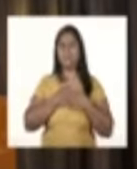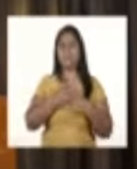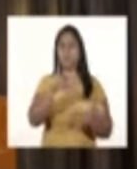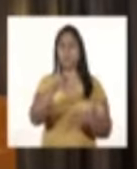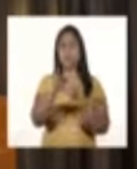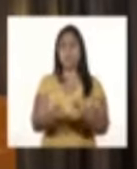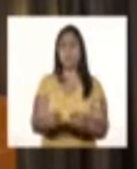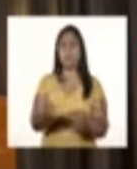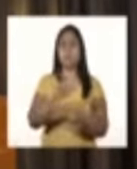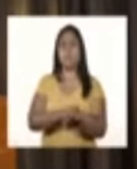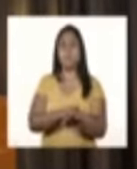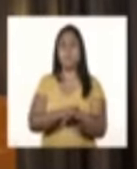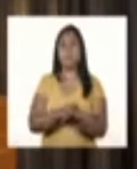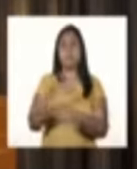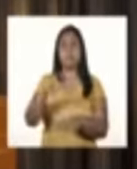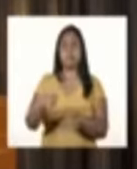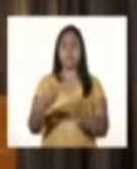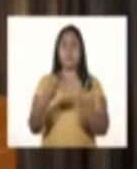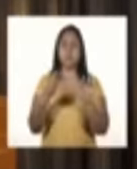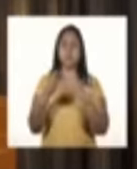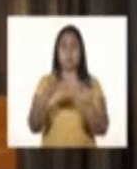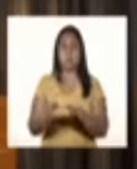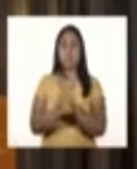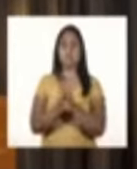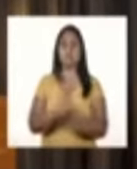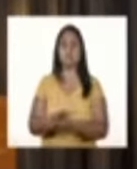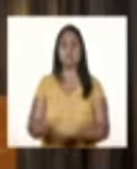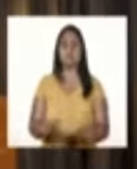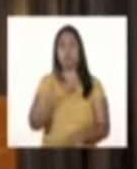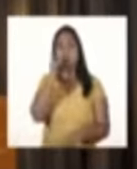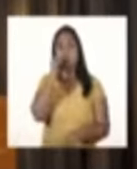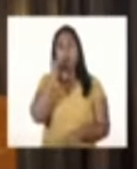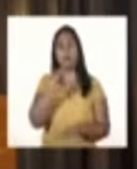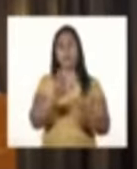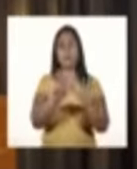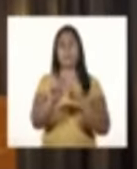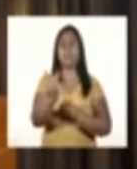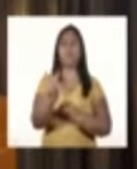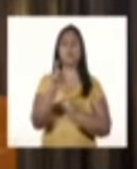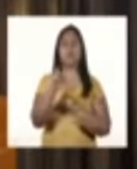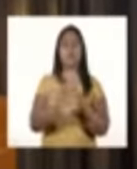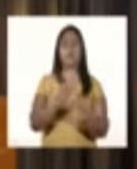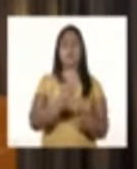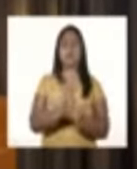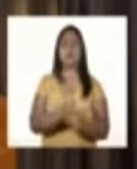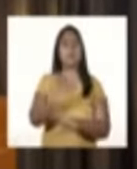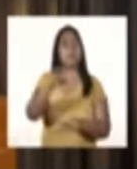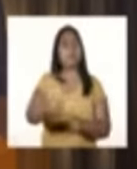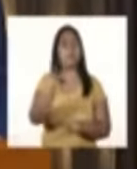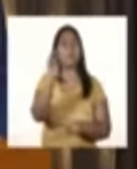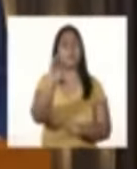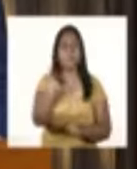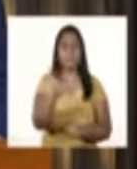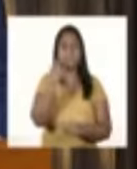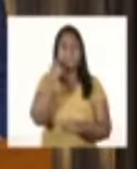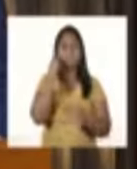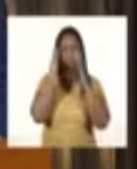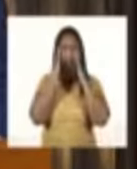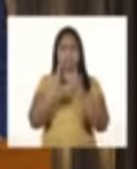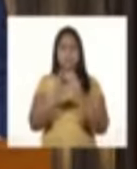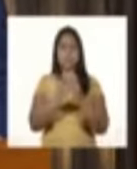fallecimiento de una persona más para llegar a 8, un hombre de 72 años. Y aquí quiero hacer énfasis en algo.